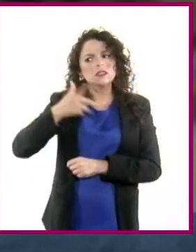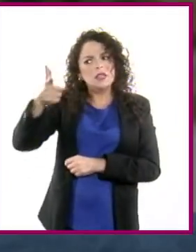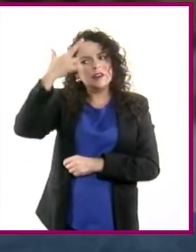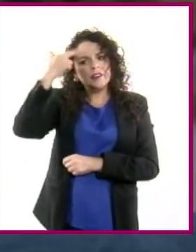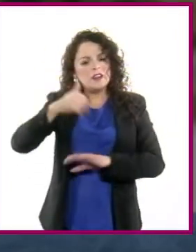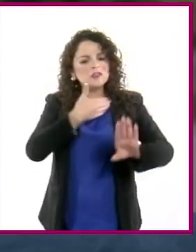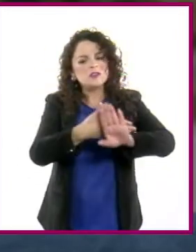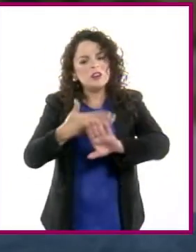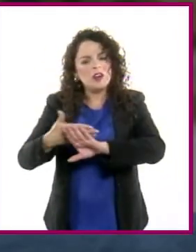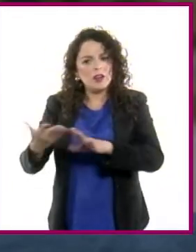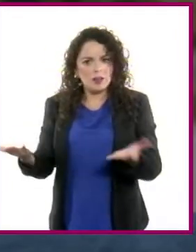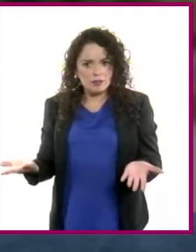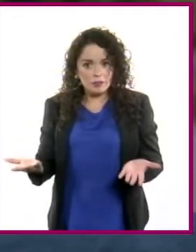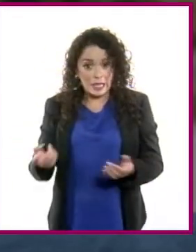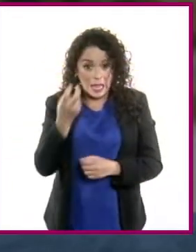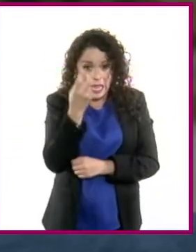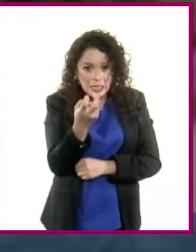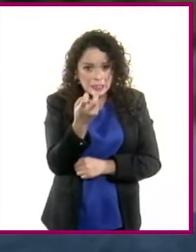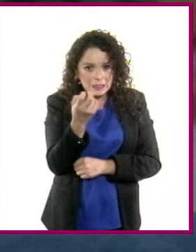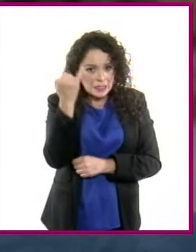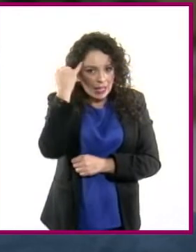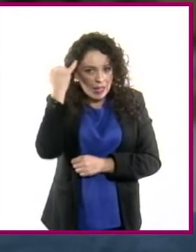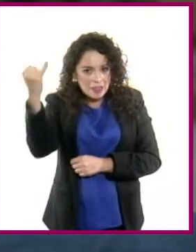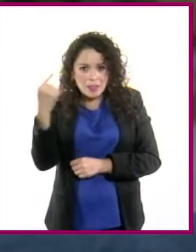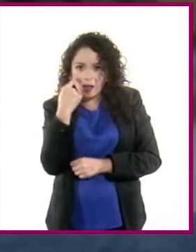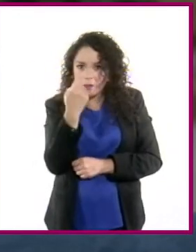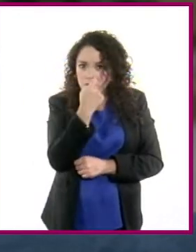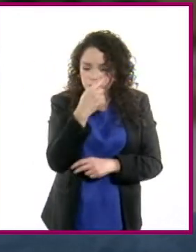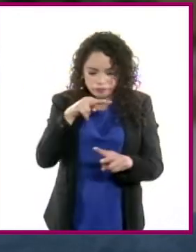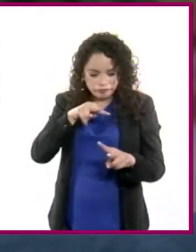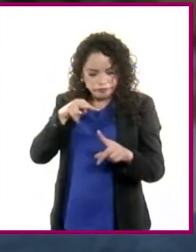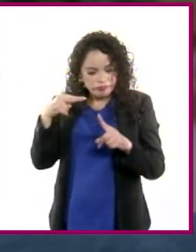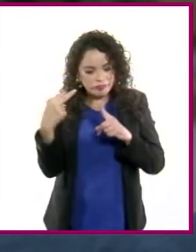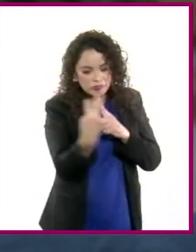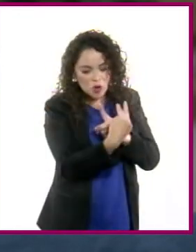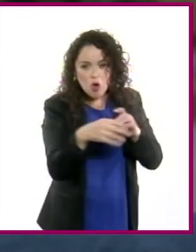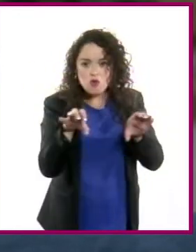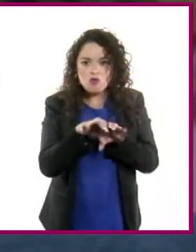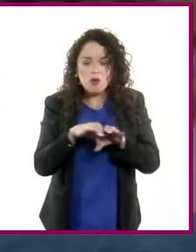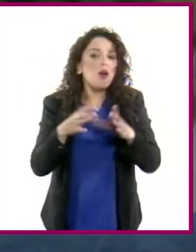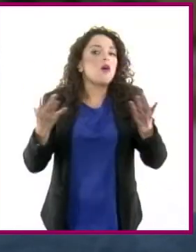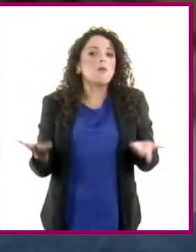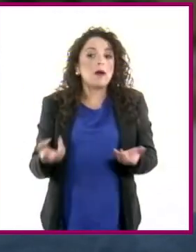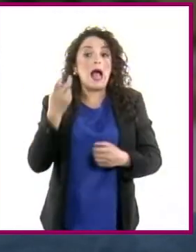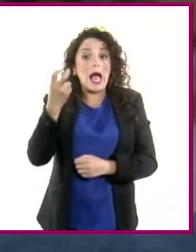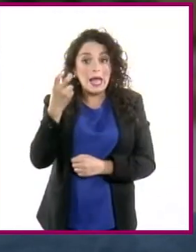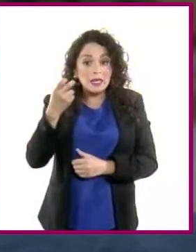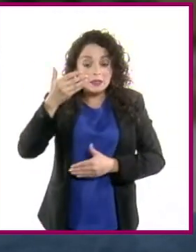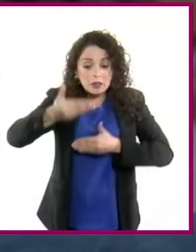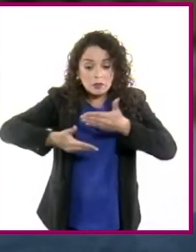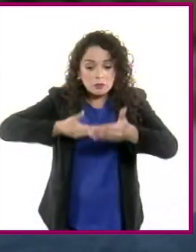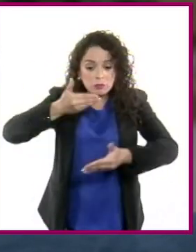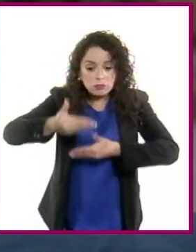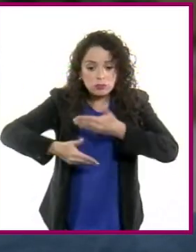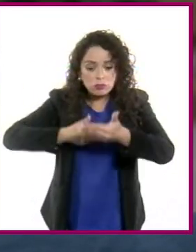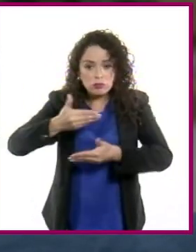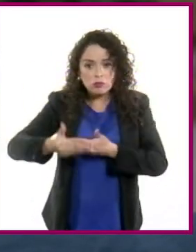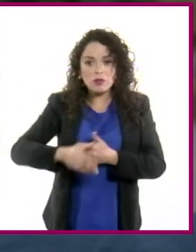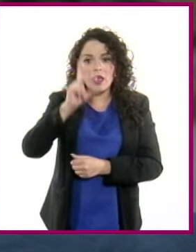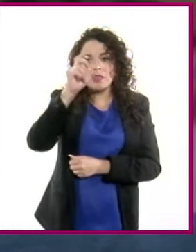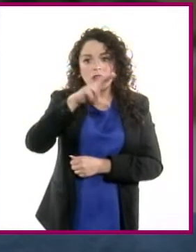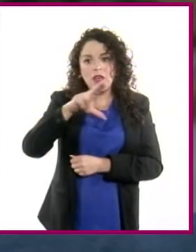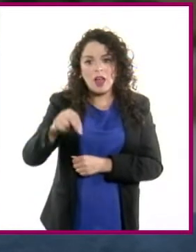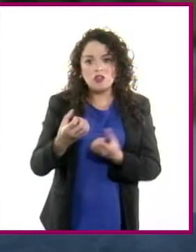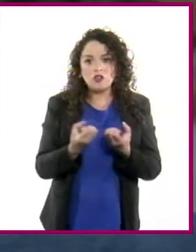y desde esa perspectiva resulta que es la violencia misma de las jerarquías lo que va enfermando a la larga el tejido social, porque